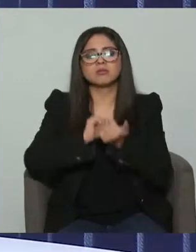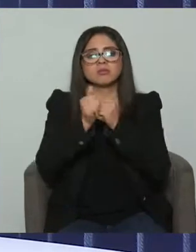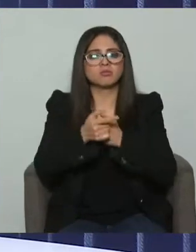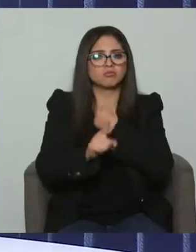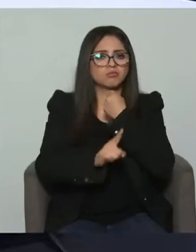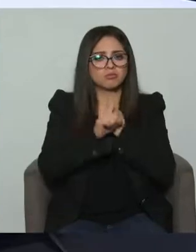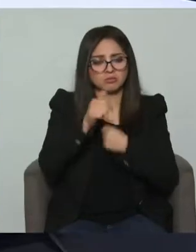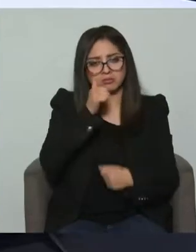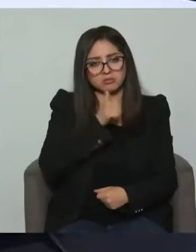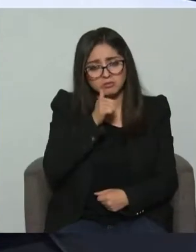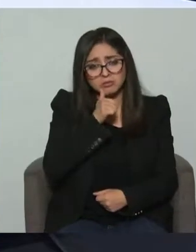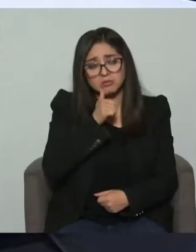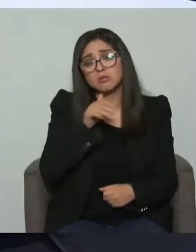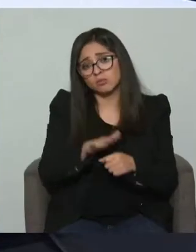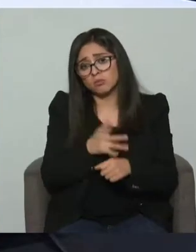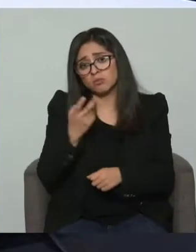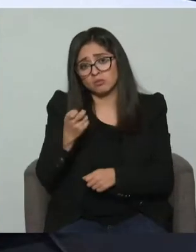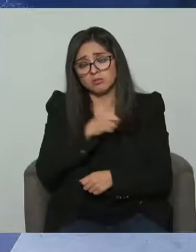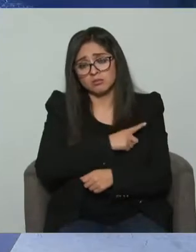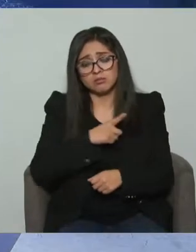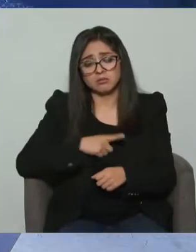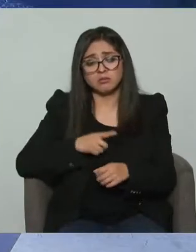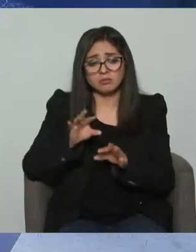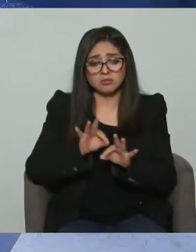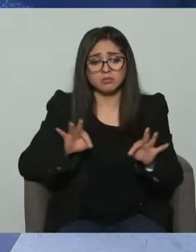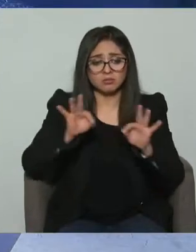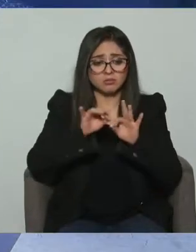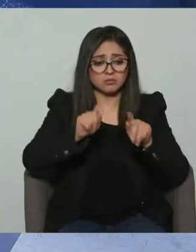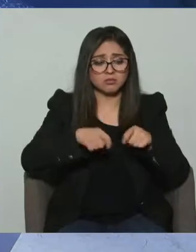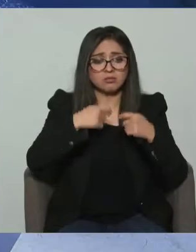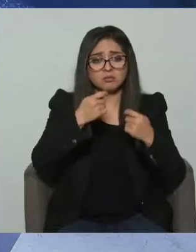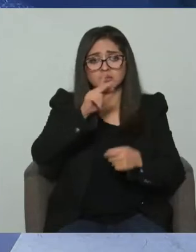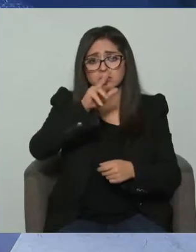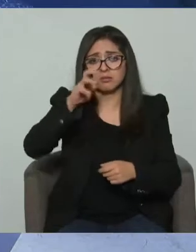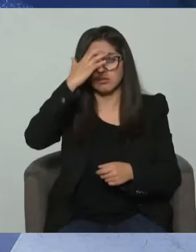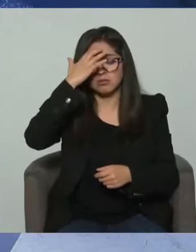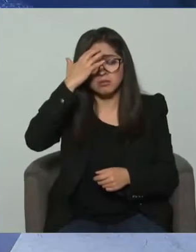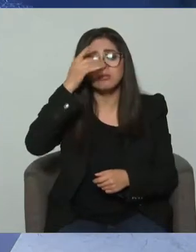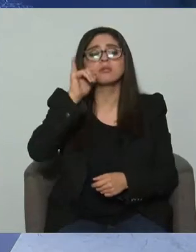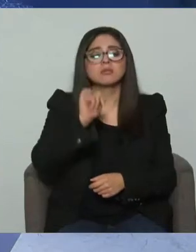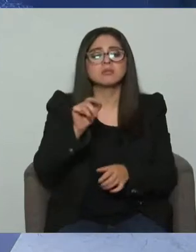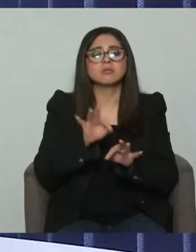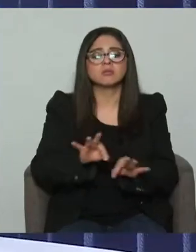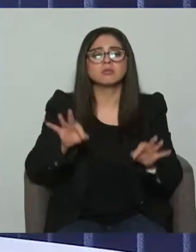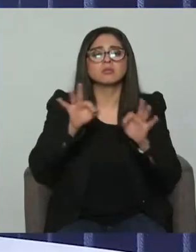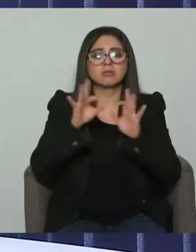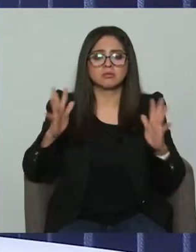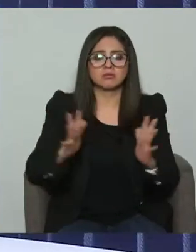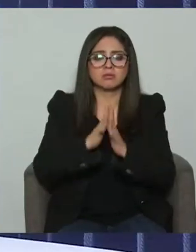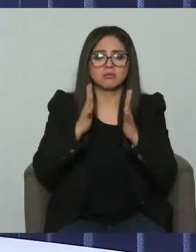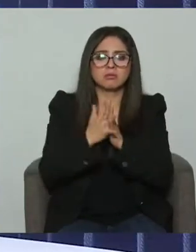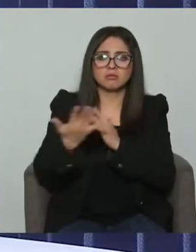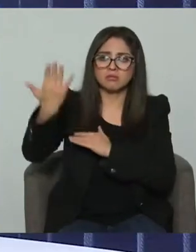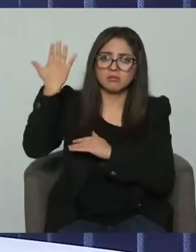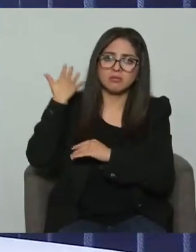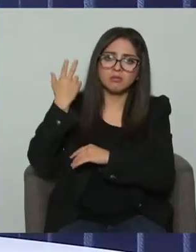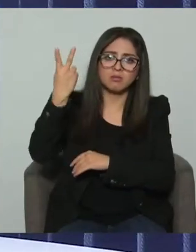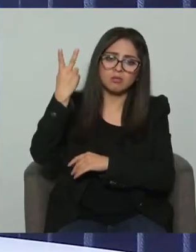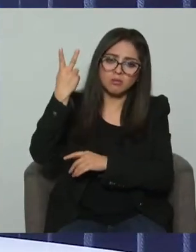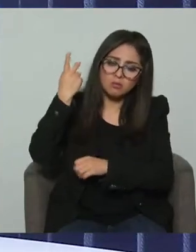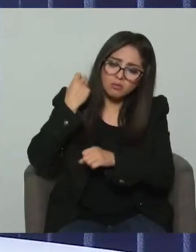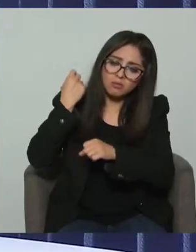vulnerables. Es importante entonces reconocer que sí hay un ambiente de guerra generada hace 2 sexenios y que